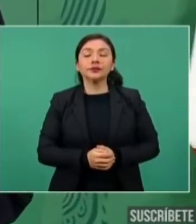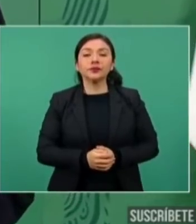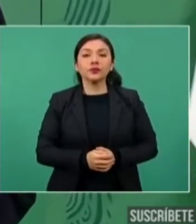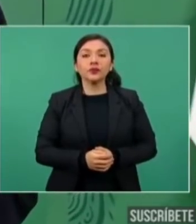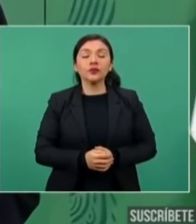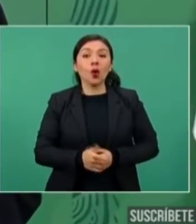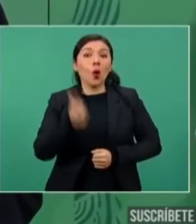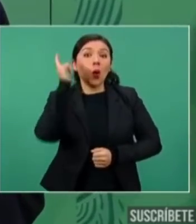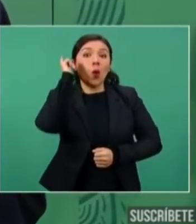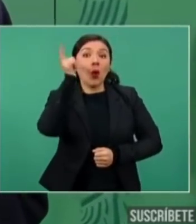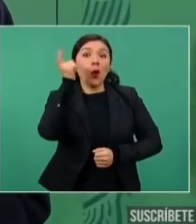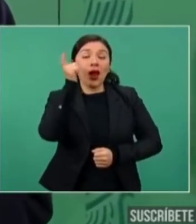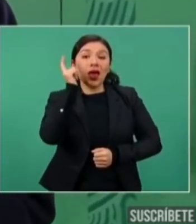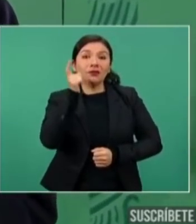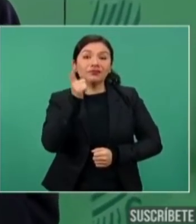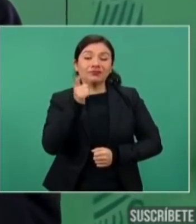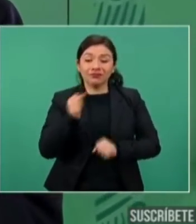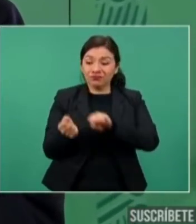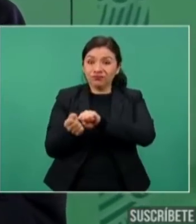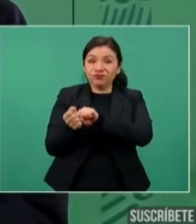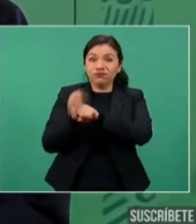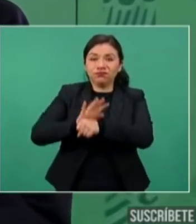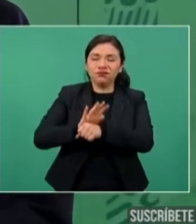y terminé la pandemia